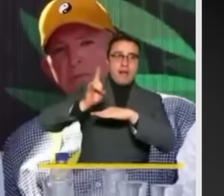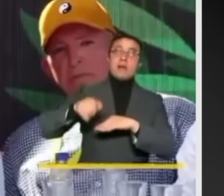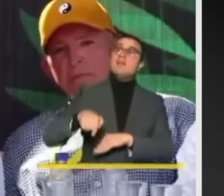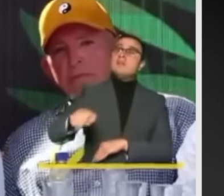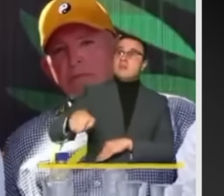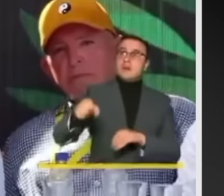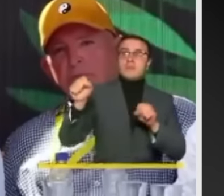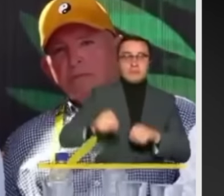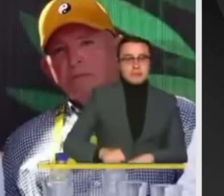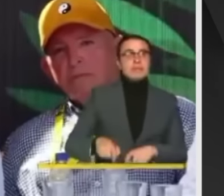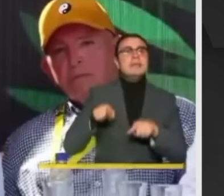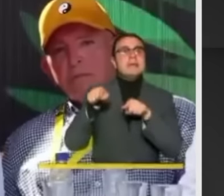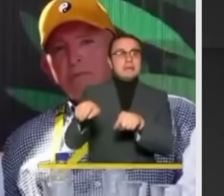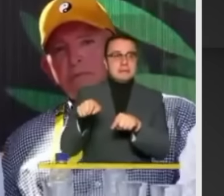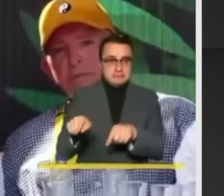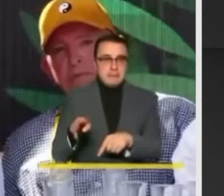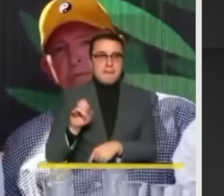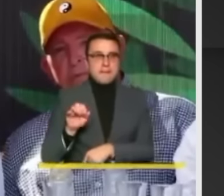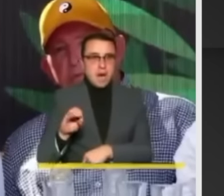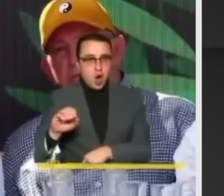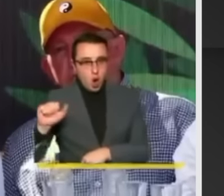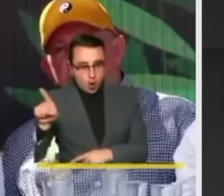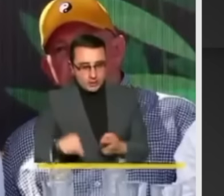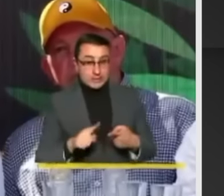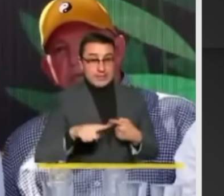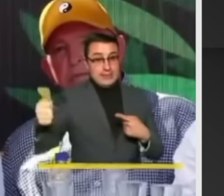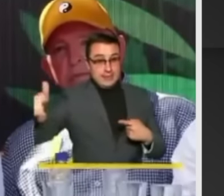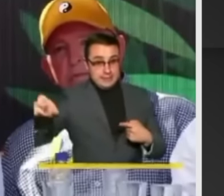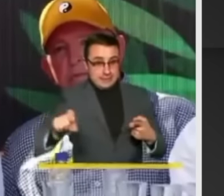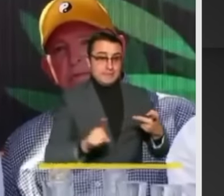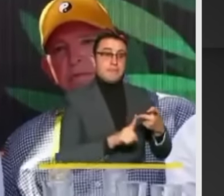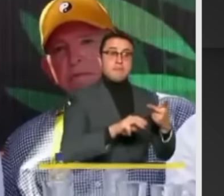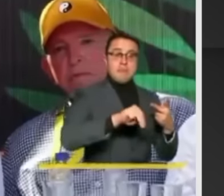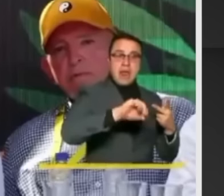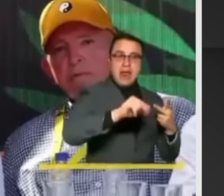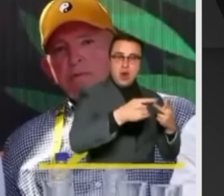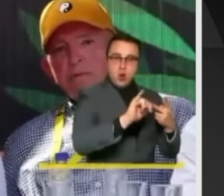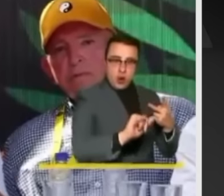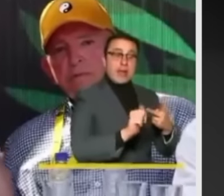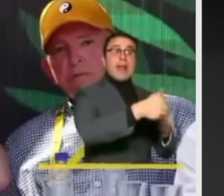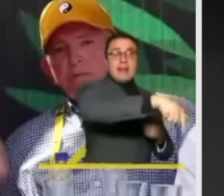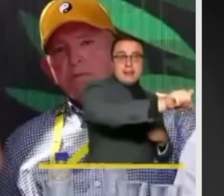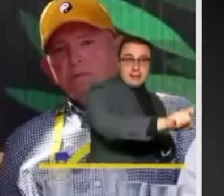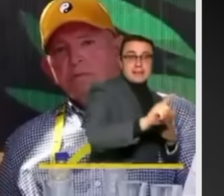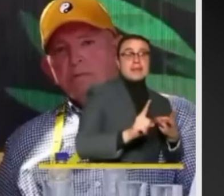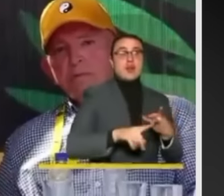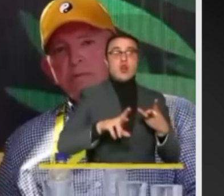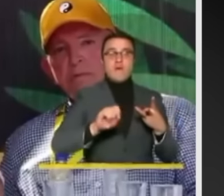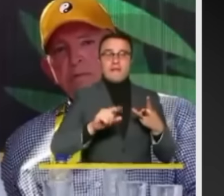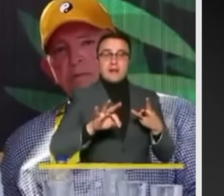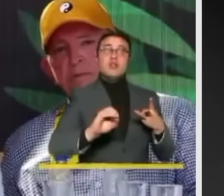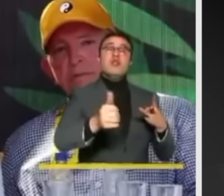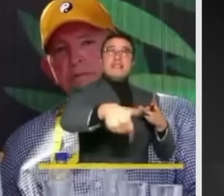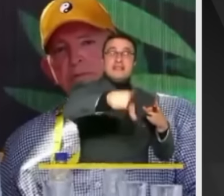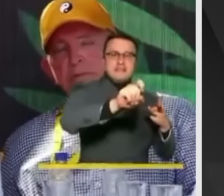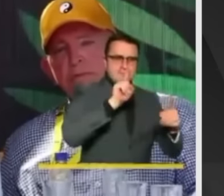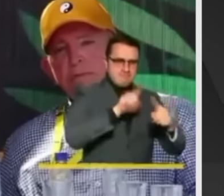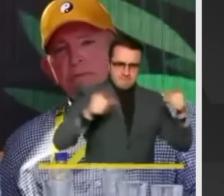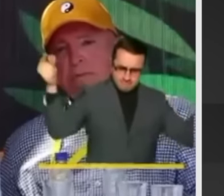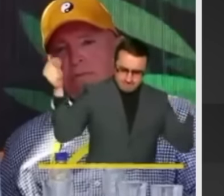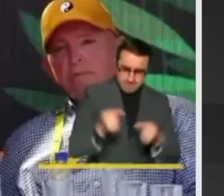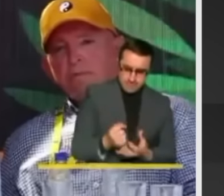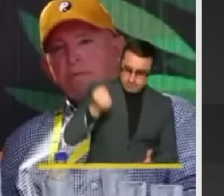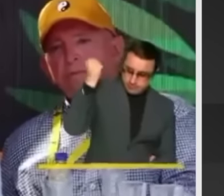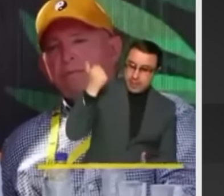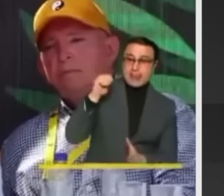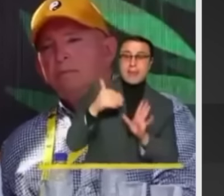Barbacoas, 16 en Magüí y 16 en Roberto Payán, para una inversión de 10 mil millones, señora vicepresidenta. Eso